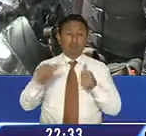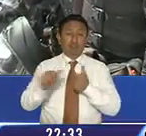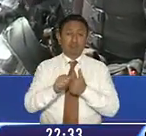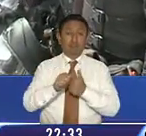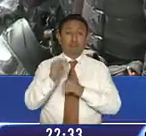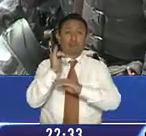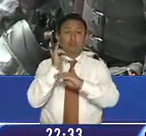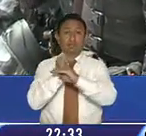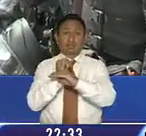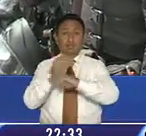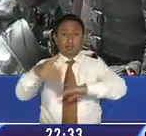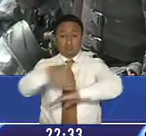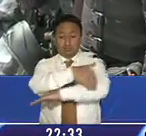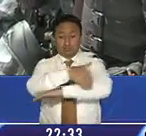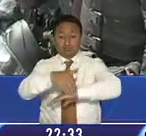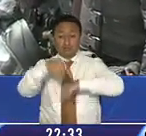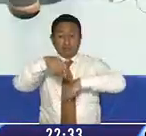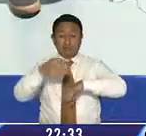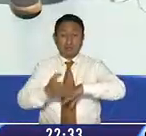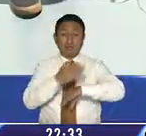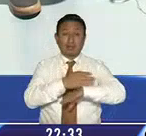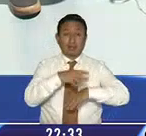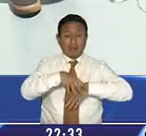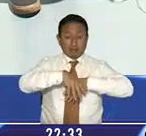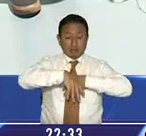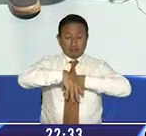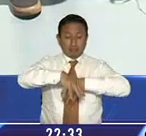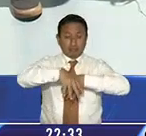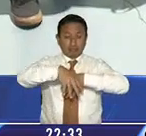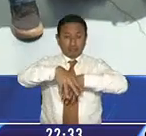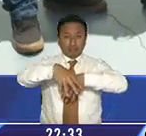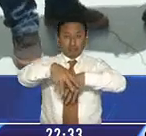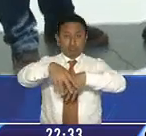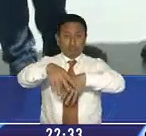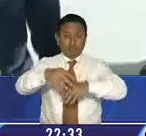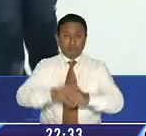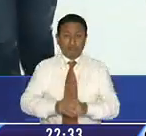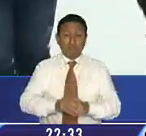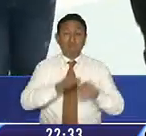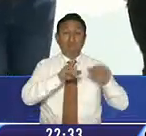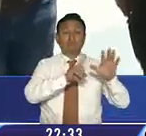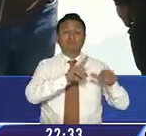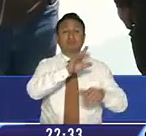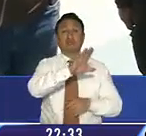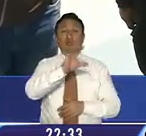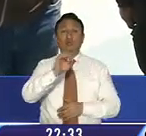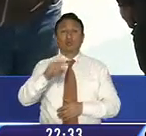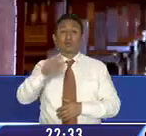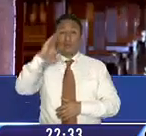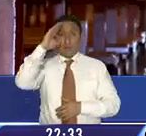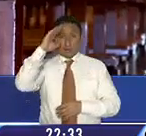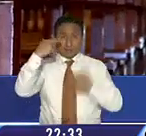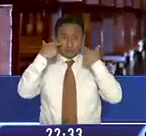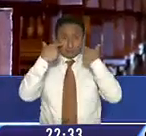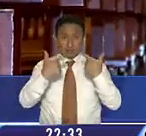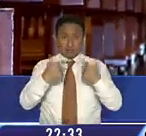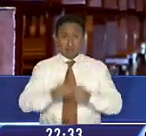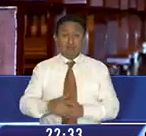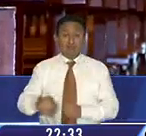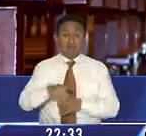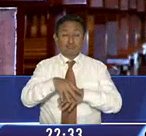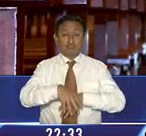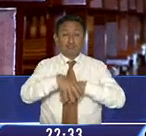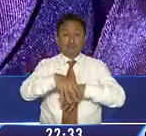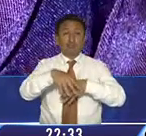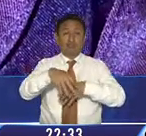las iglesias y calles por donde se tiene programado el paso de los feligreses. Más de 650 efectivos custodiarán las procesiones